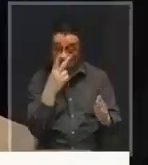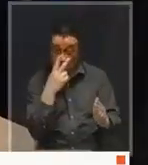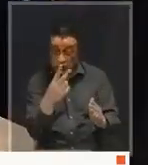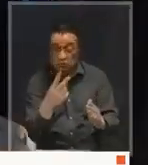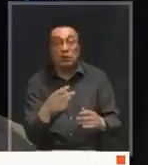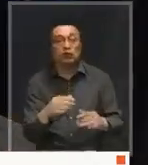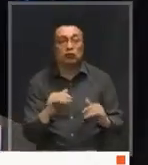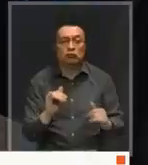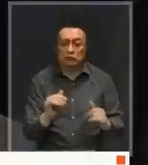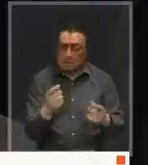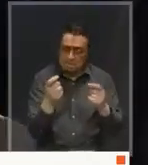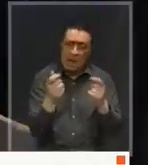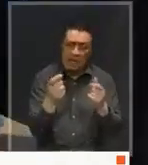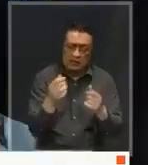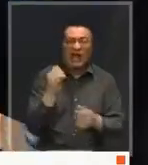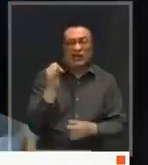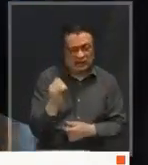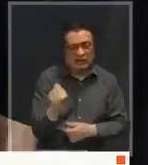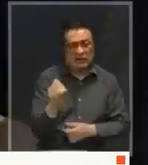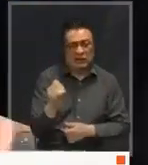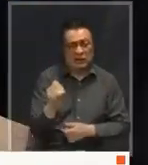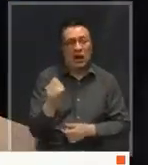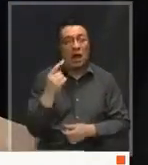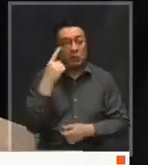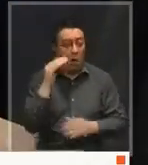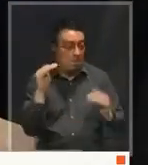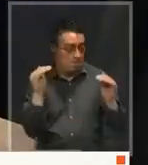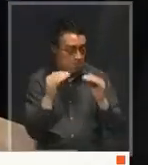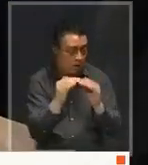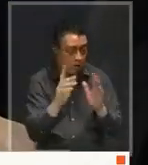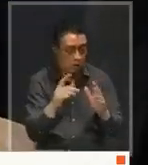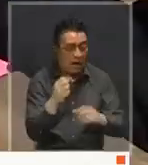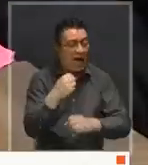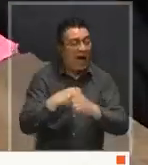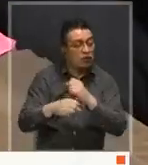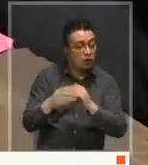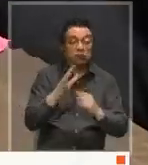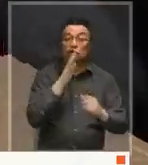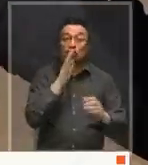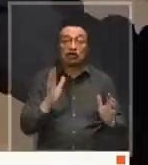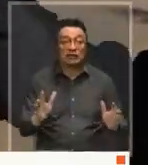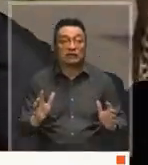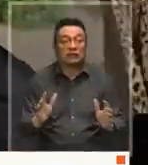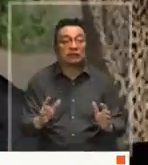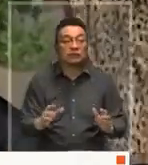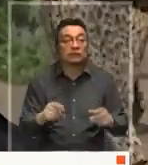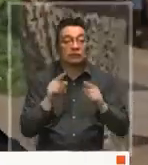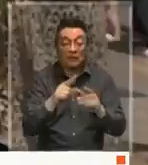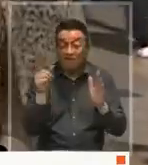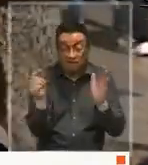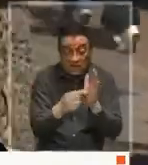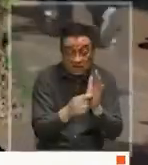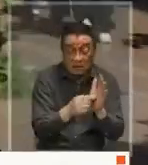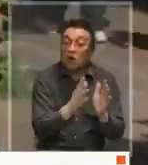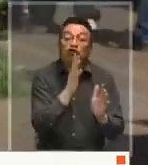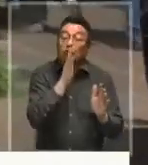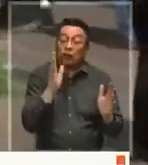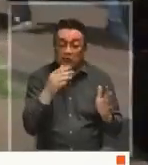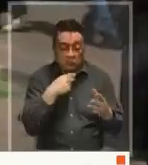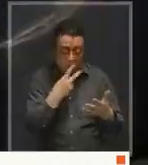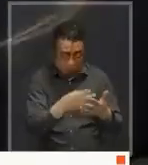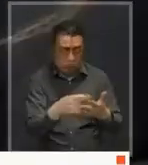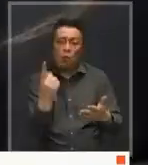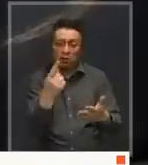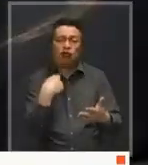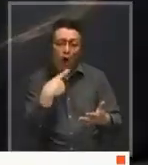Sí, parecía así. No sé si era la misma del año, no sé, pero sí. O sea, de la fecha no, pero sí he visto la moneda de un